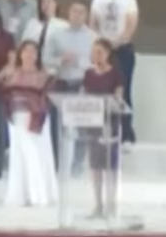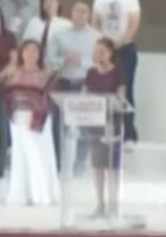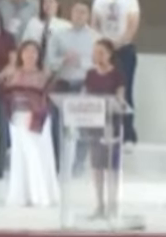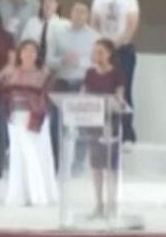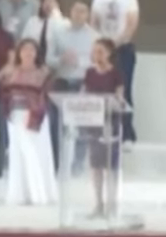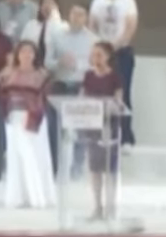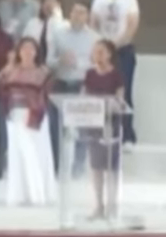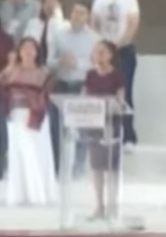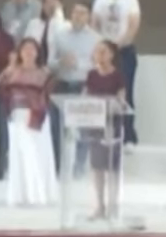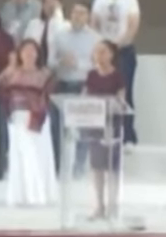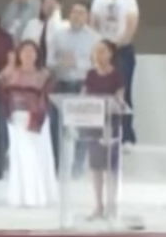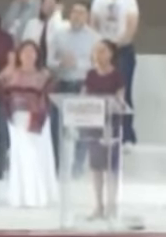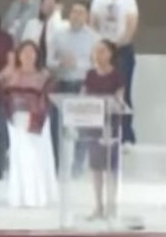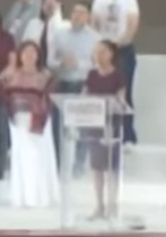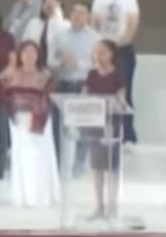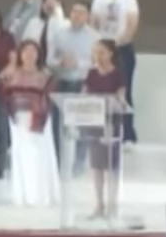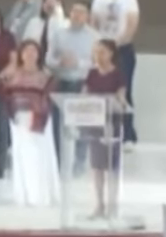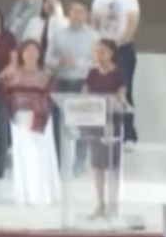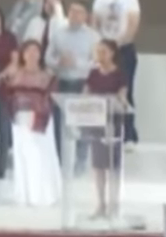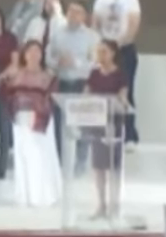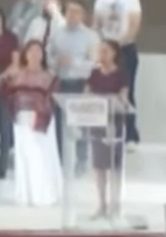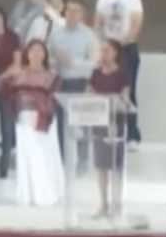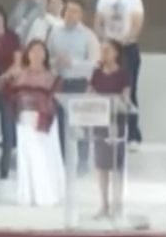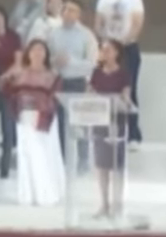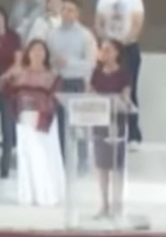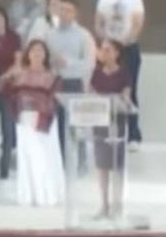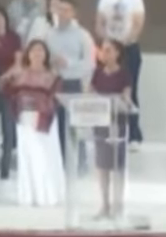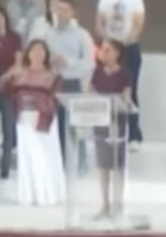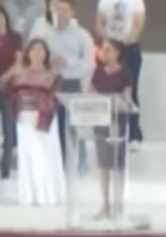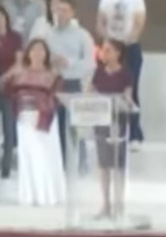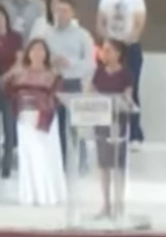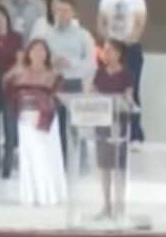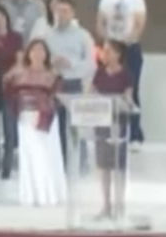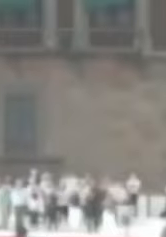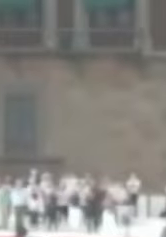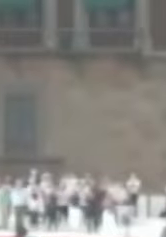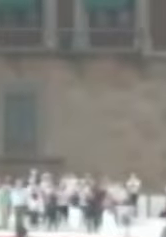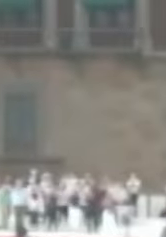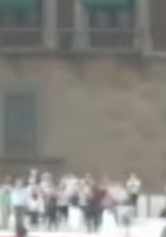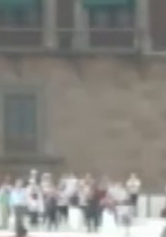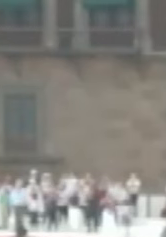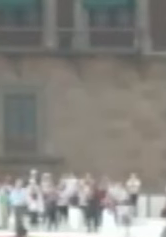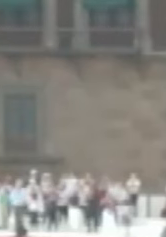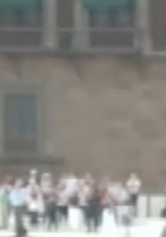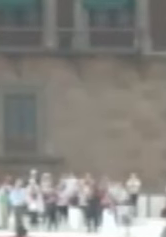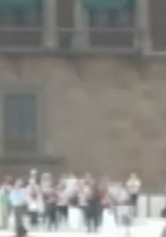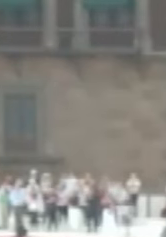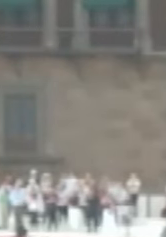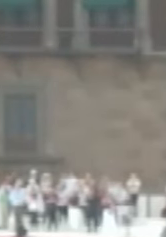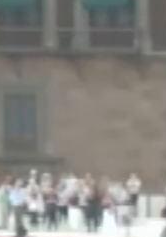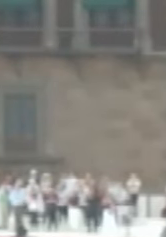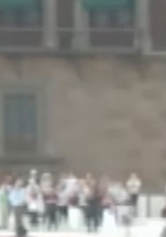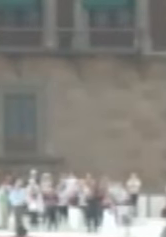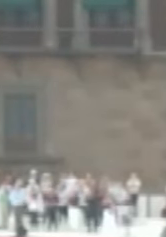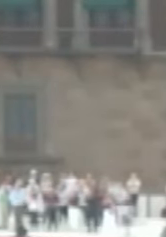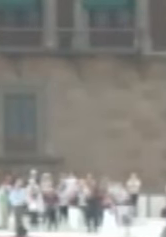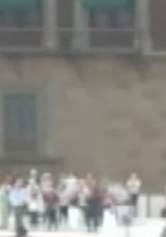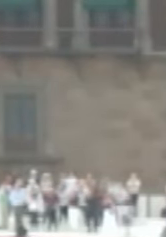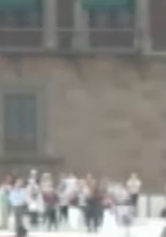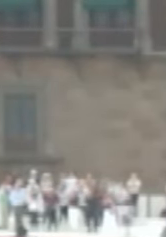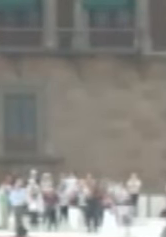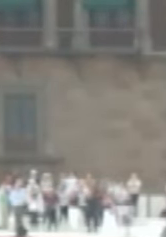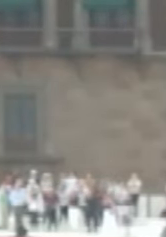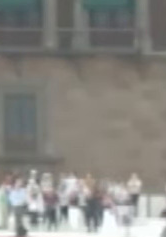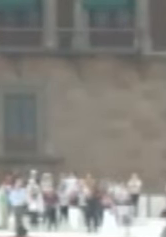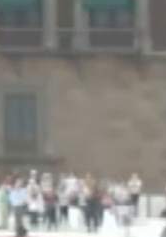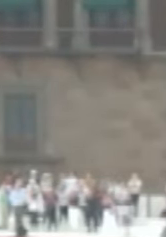cronista de esta etapa final, que es el último día que además se puede hablar ya de campañas político-electorales, pero lo hice